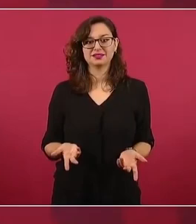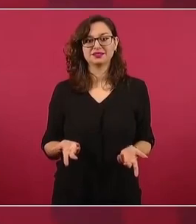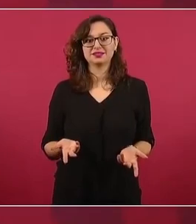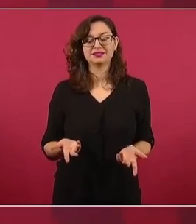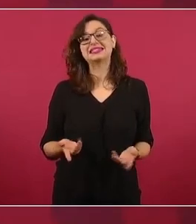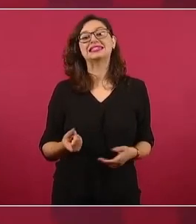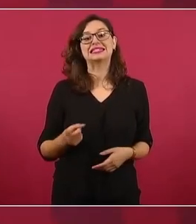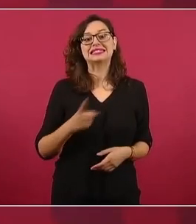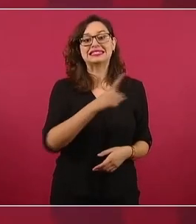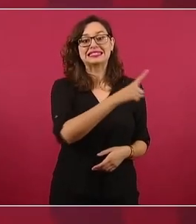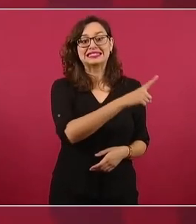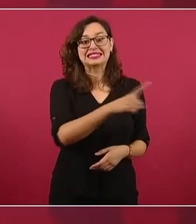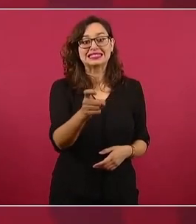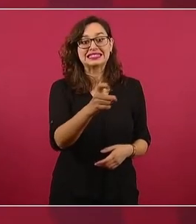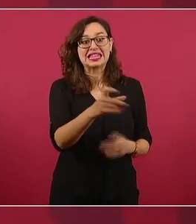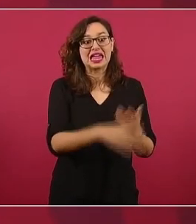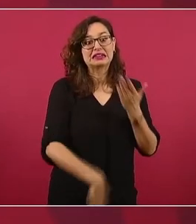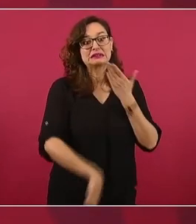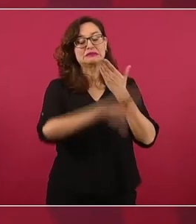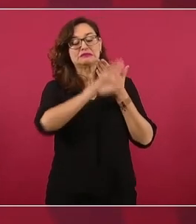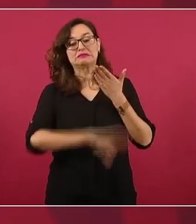contra 10.